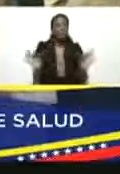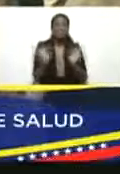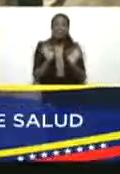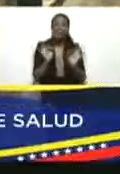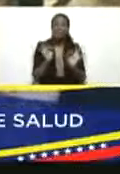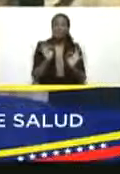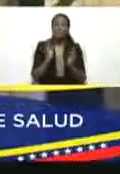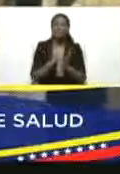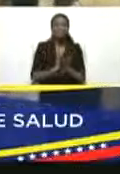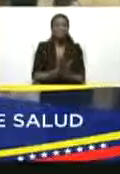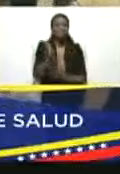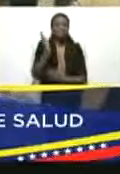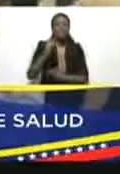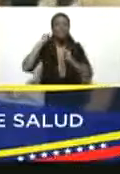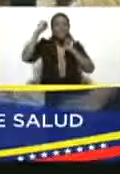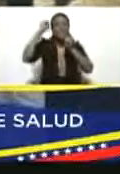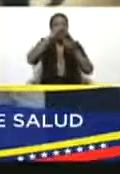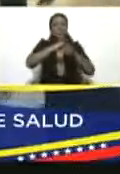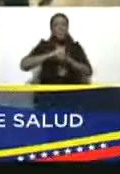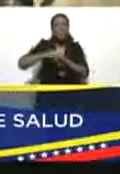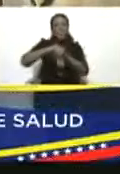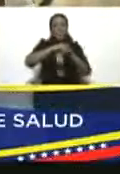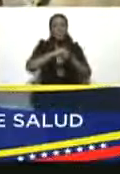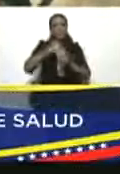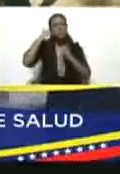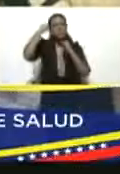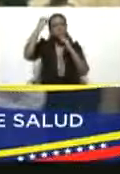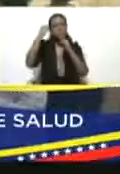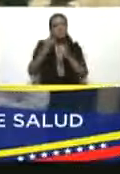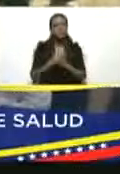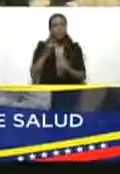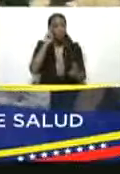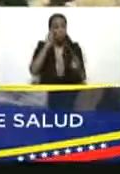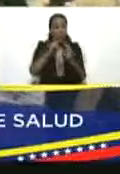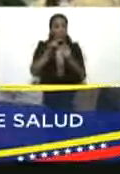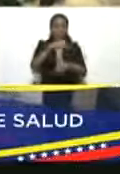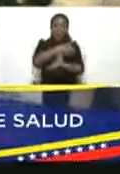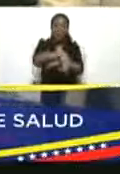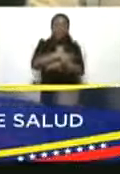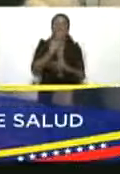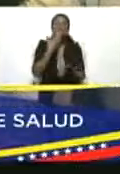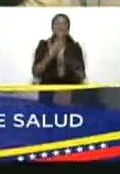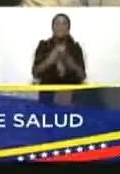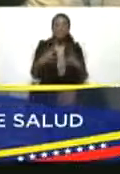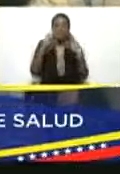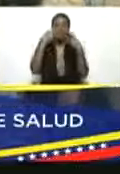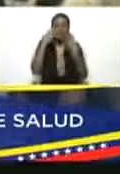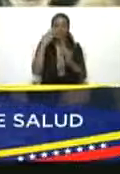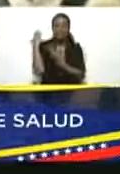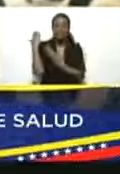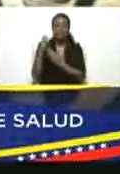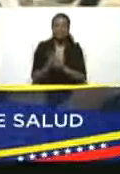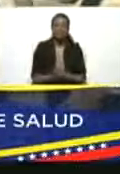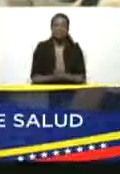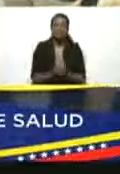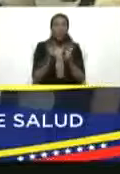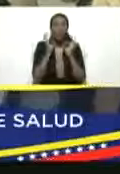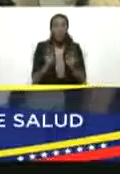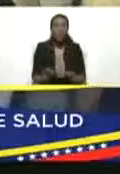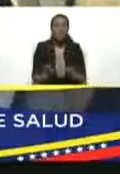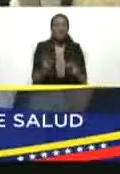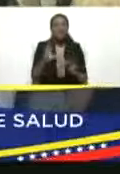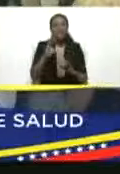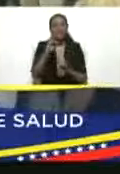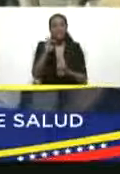para que viva Trujillo que viva nos vemos en la calle Gracias entregado oficialmente